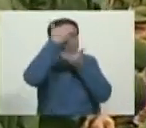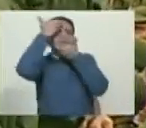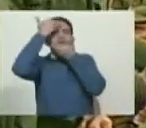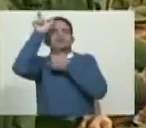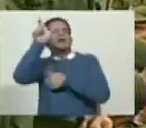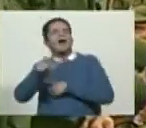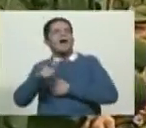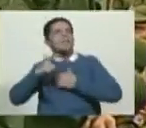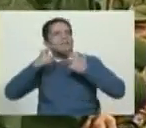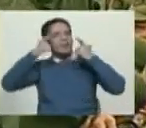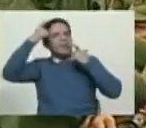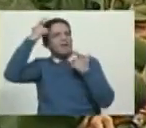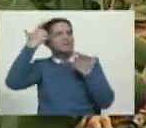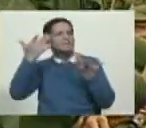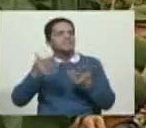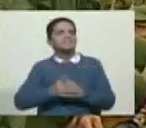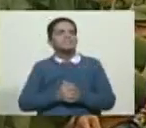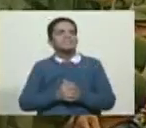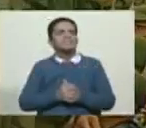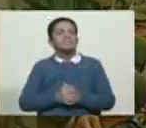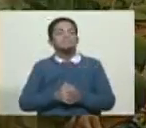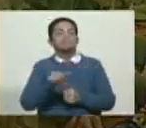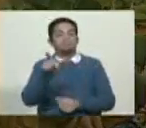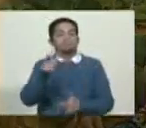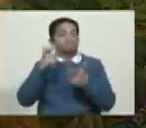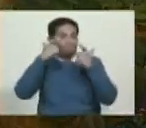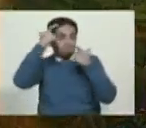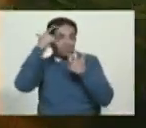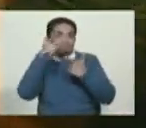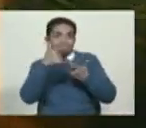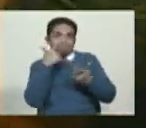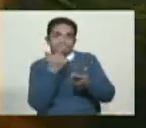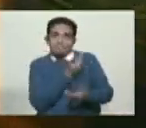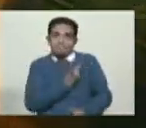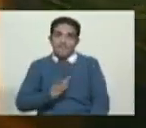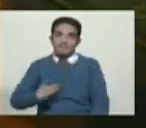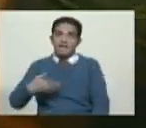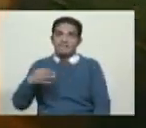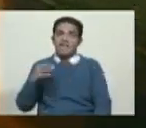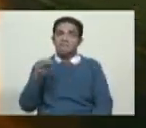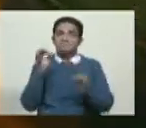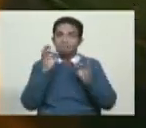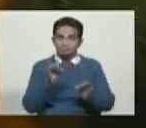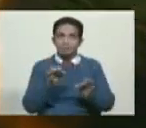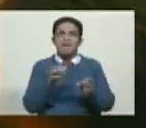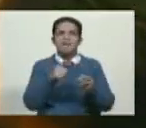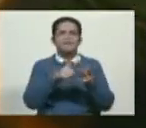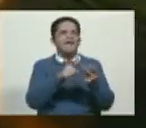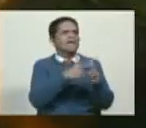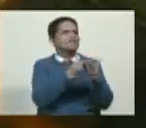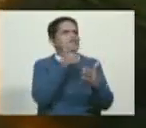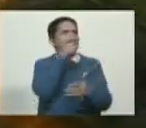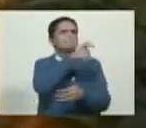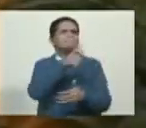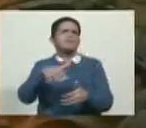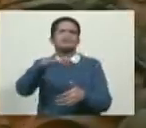comandante, a nuestro comandante Hugo Chávez, el presidente de la República, y pusieron al pueblo en un estado de